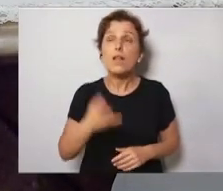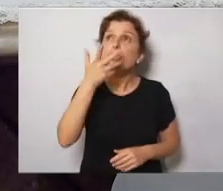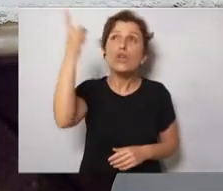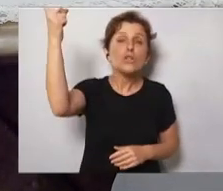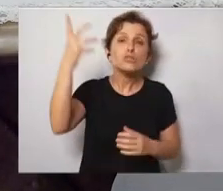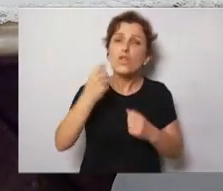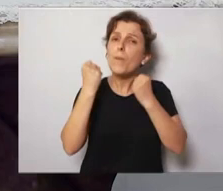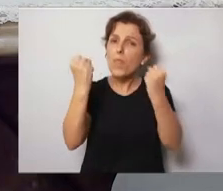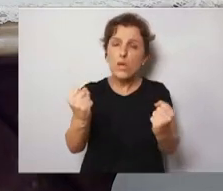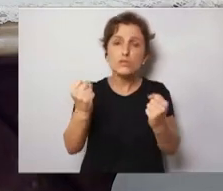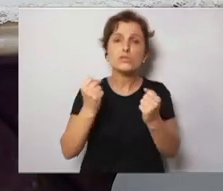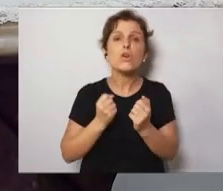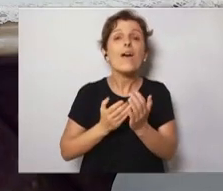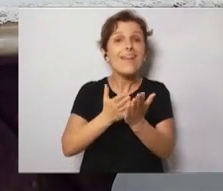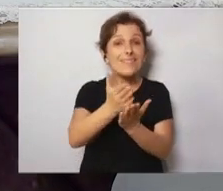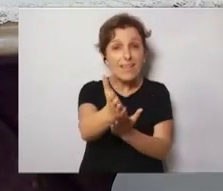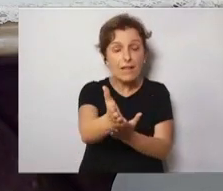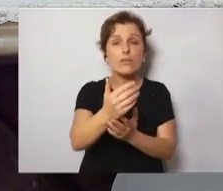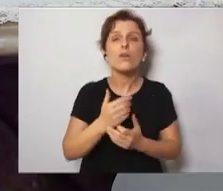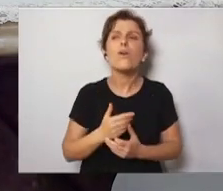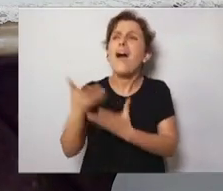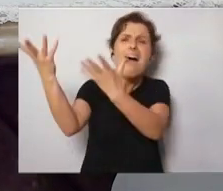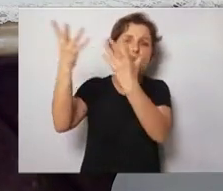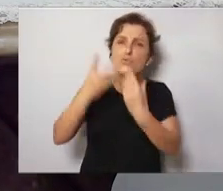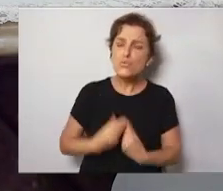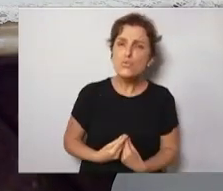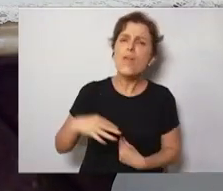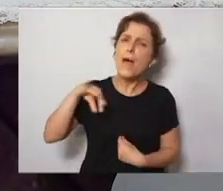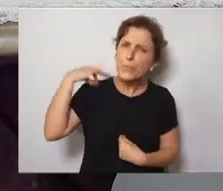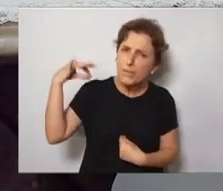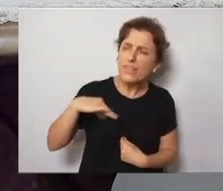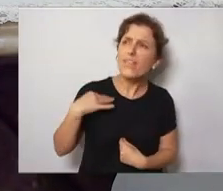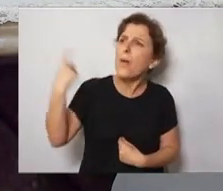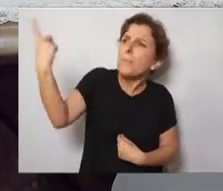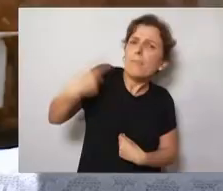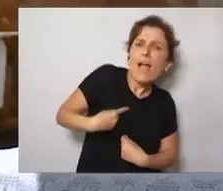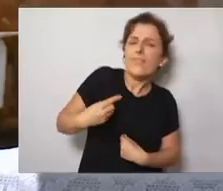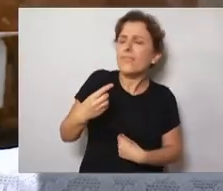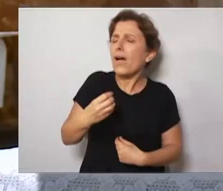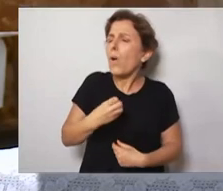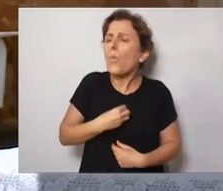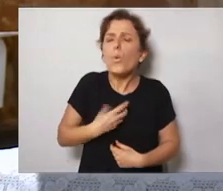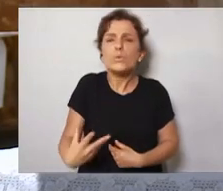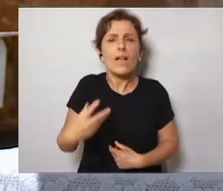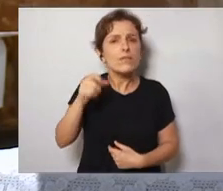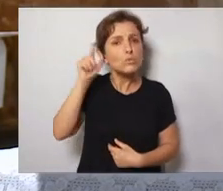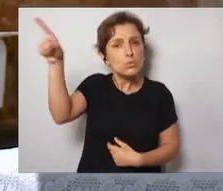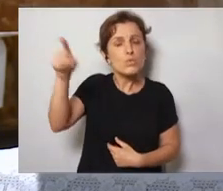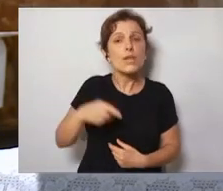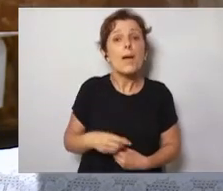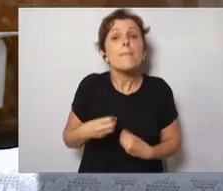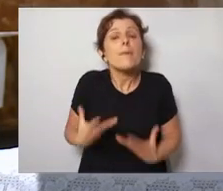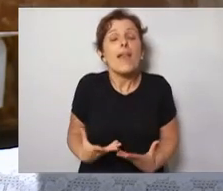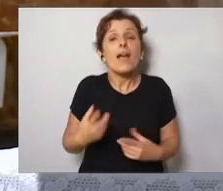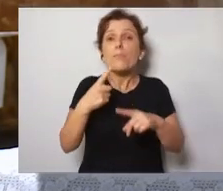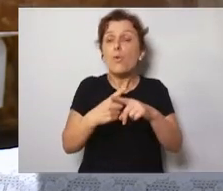dios todopoderoso y eterno ordena nuestra vida según tu voluntad para que en el nombre de tu hijo